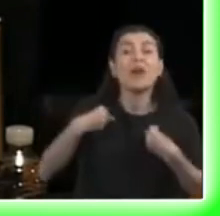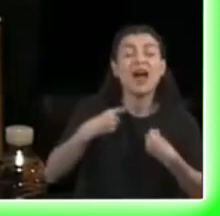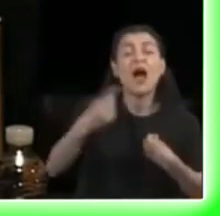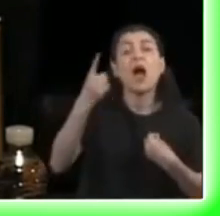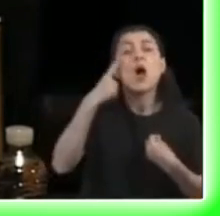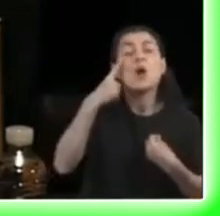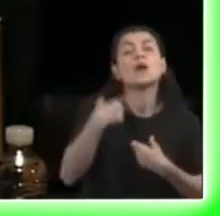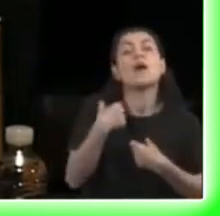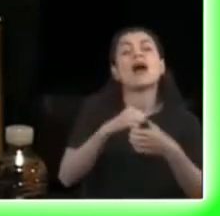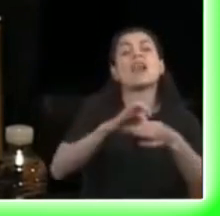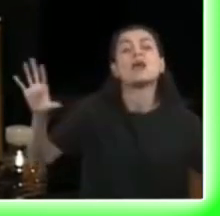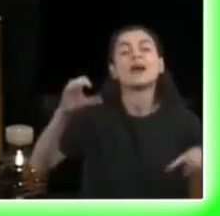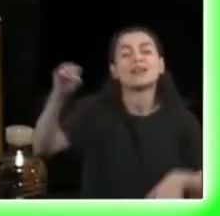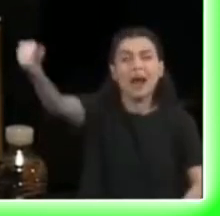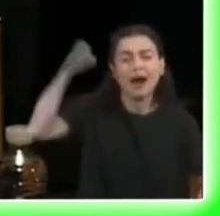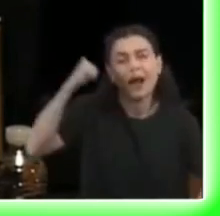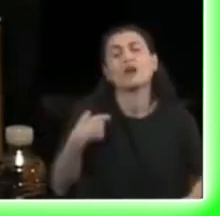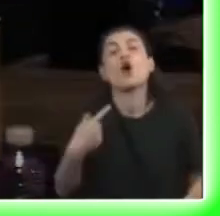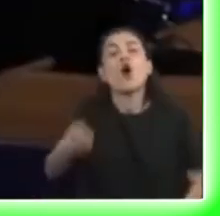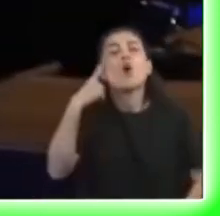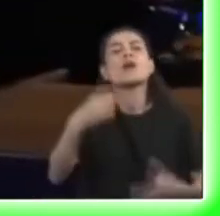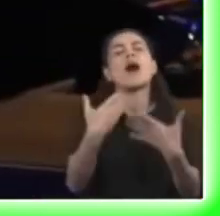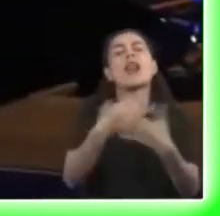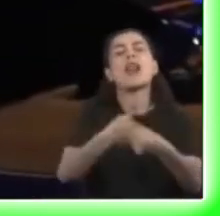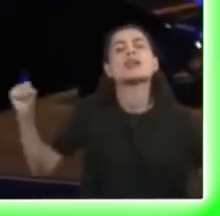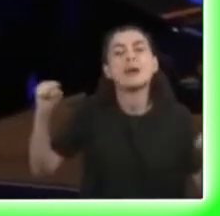carajo! ¡Viva, ¡viva la libertad, carajo!